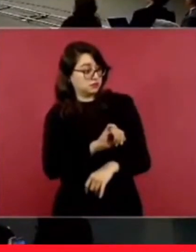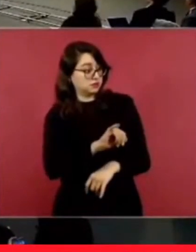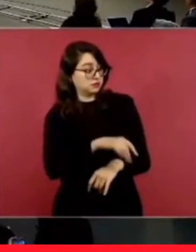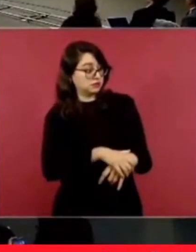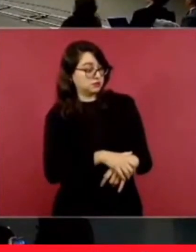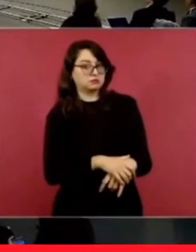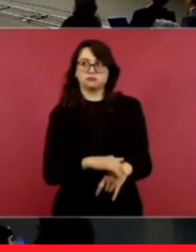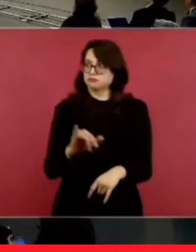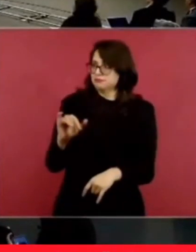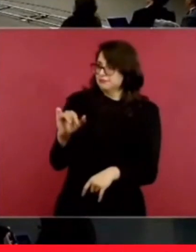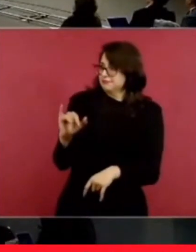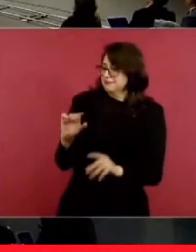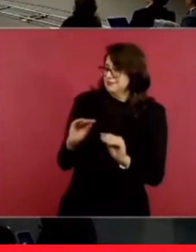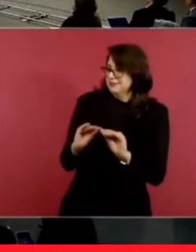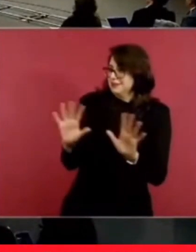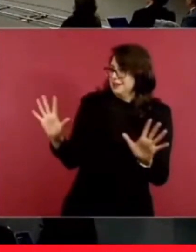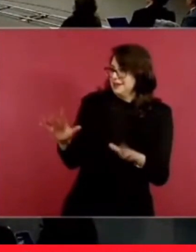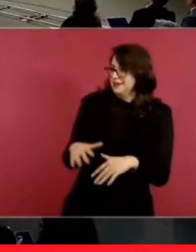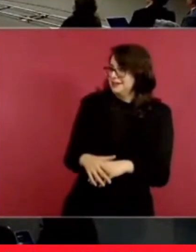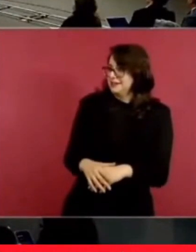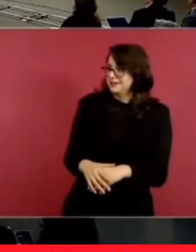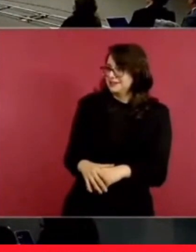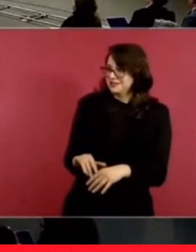Ah, sí, a usted le pregunto.